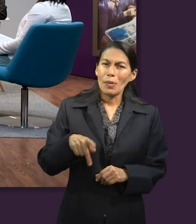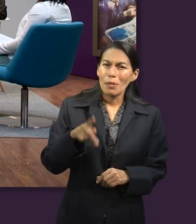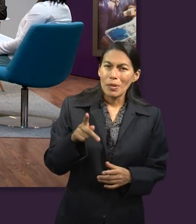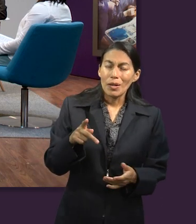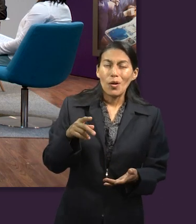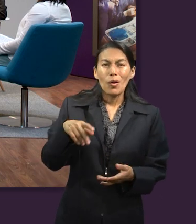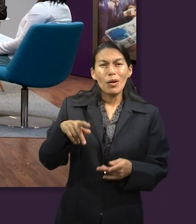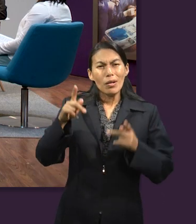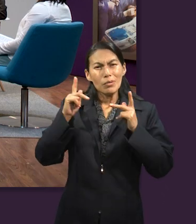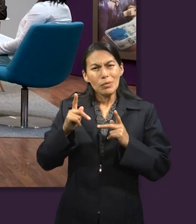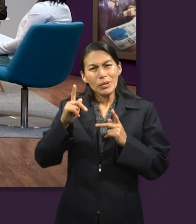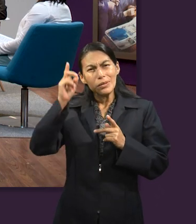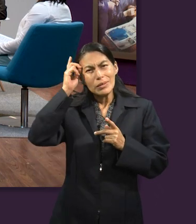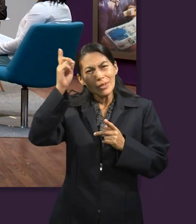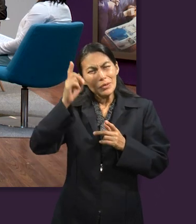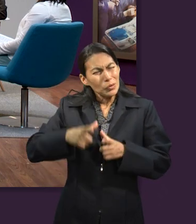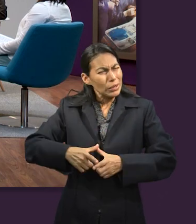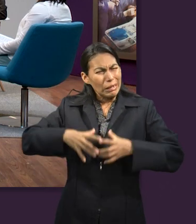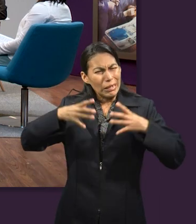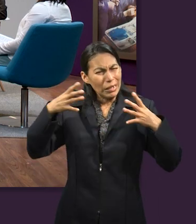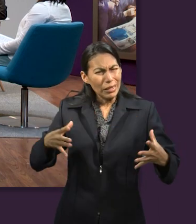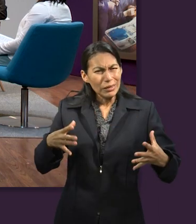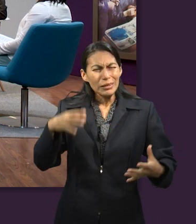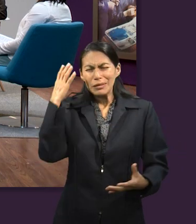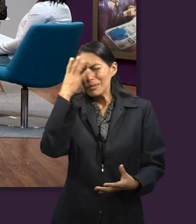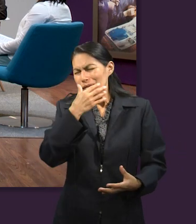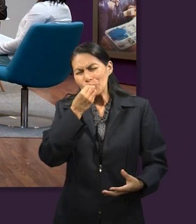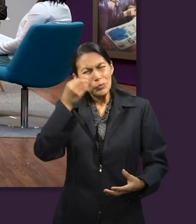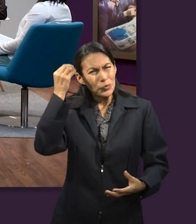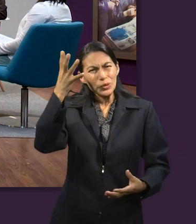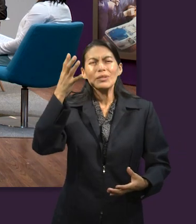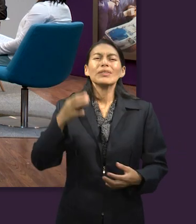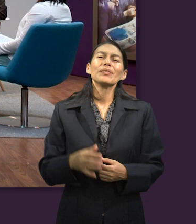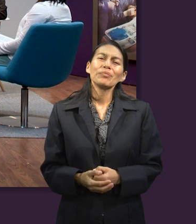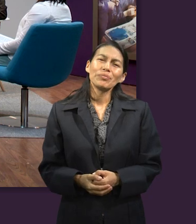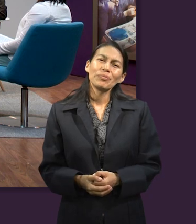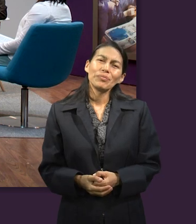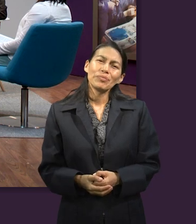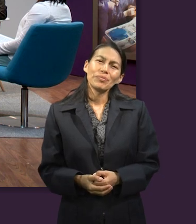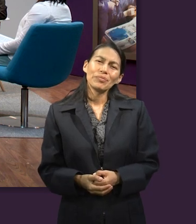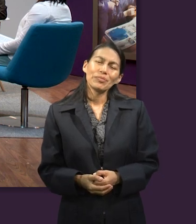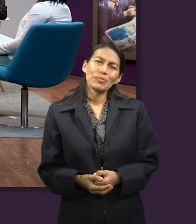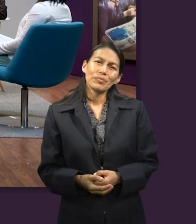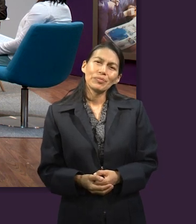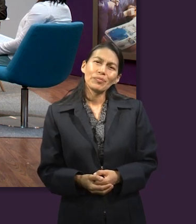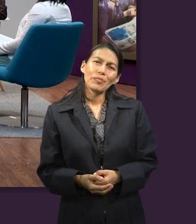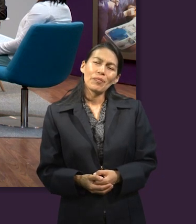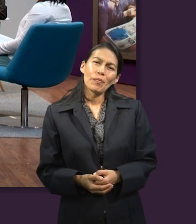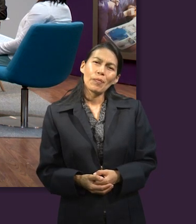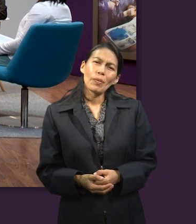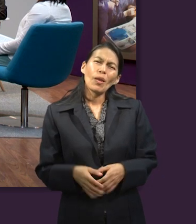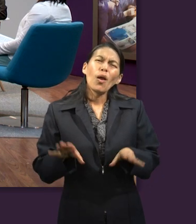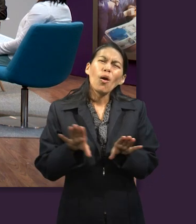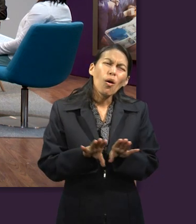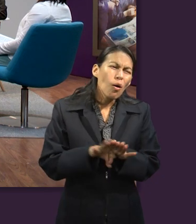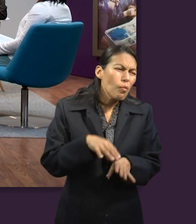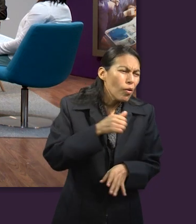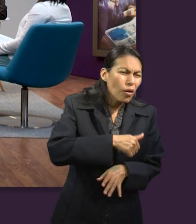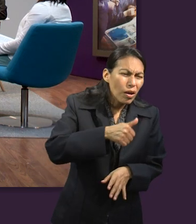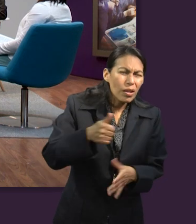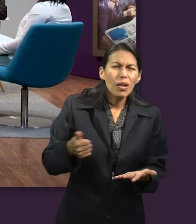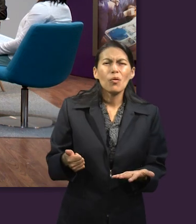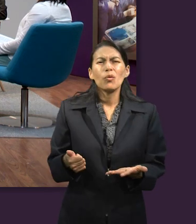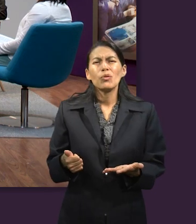y pues qué grandes son las promesas de nuestro señor y pues como como nosotros